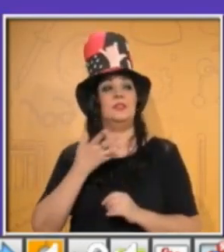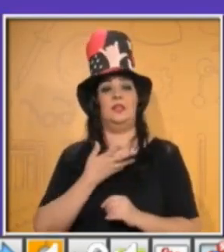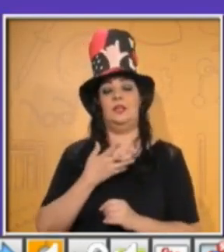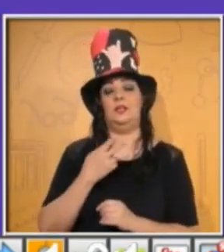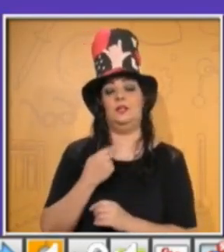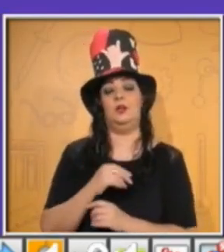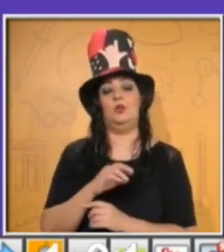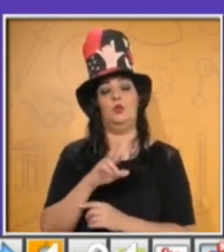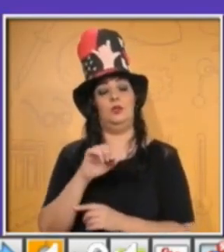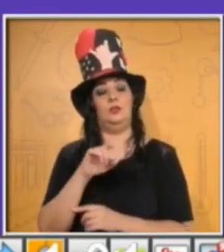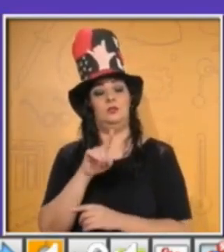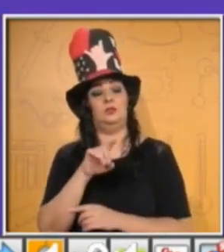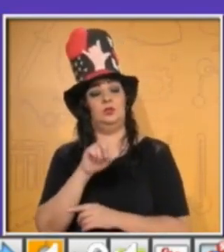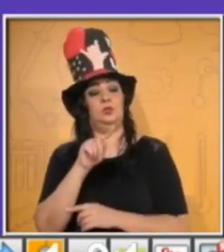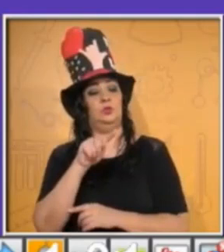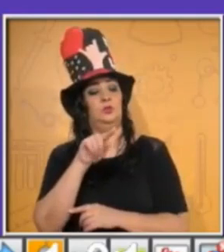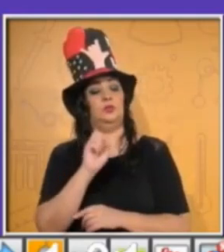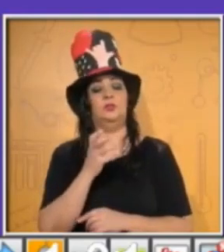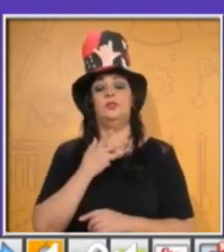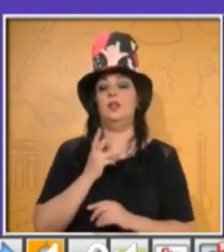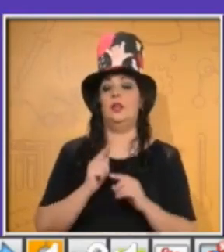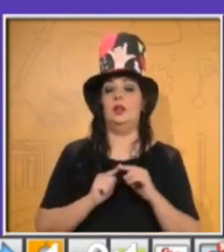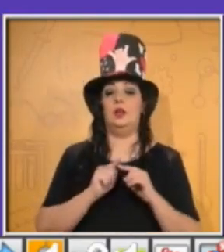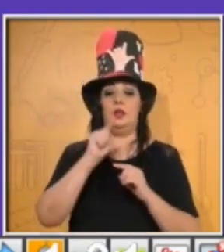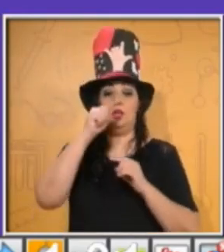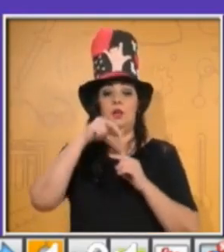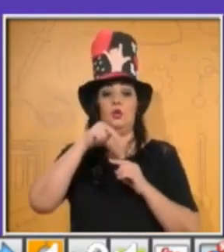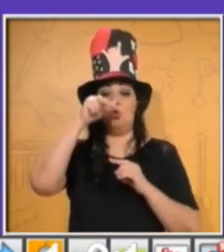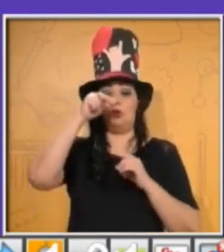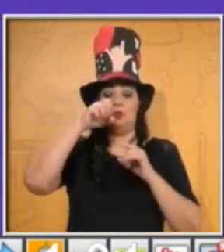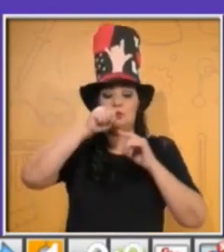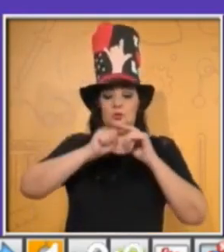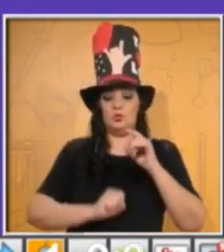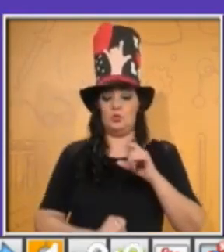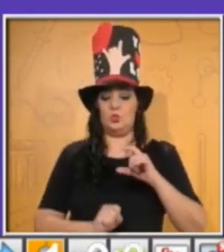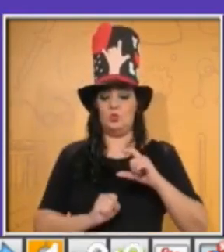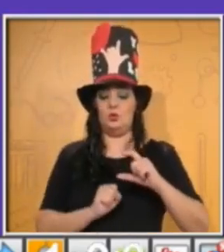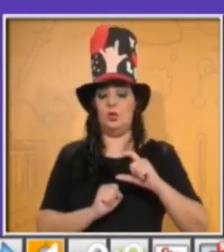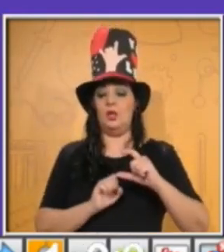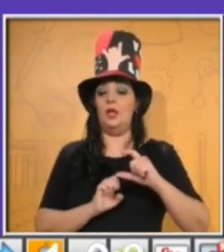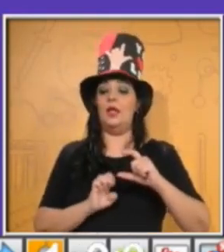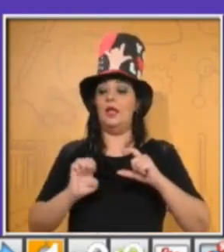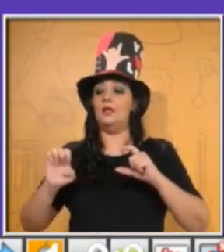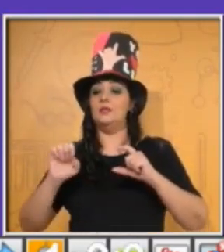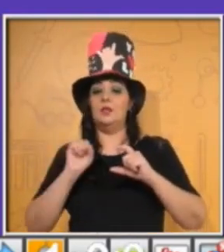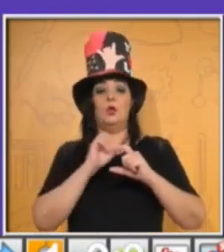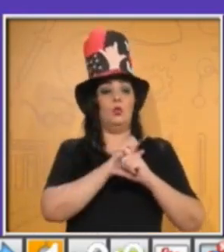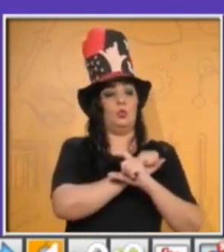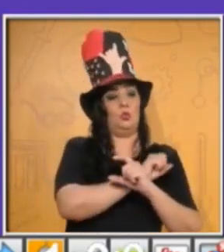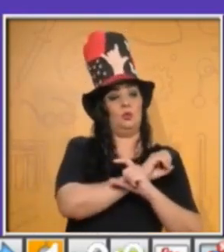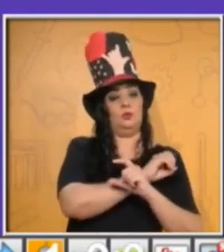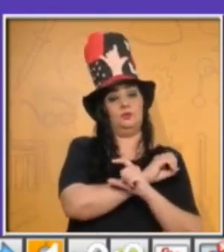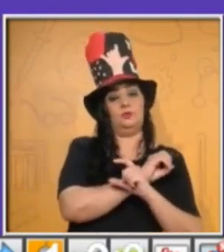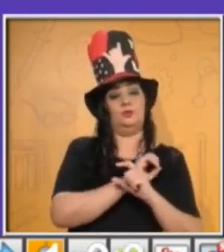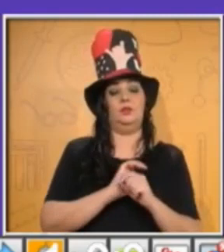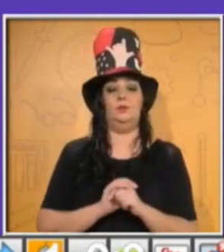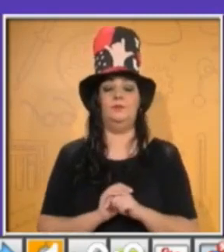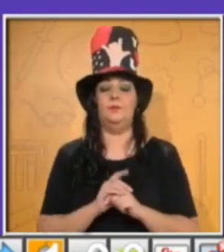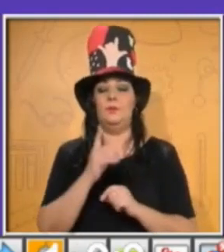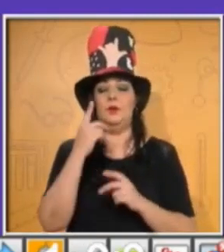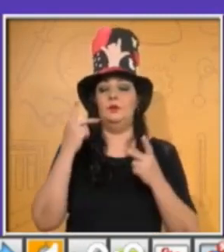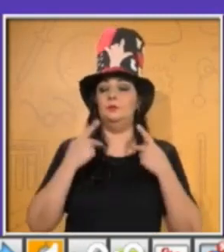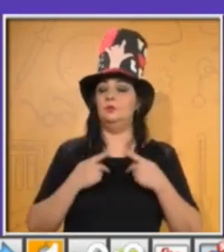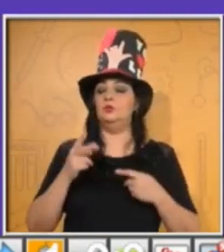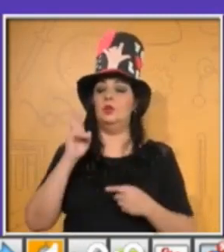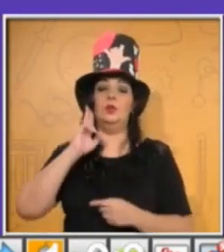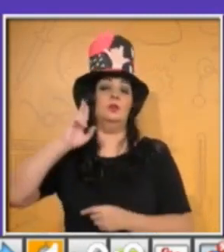horizonte. Estos puntos son norte, sur, este y oeste. Pero para nuestros amigos que se encuentran